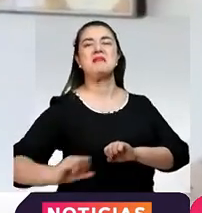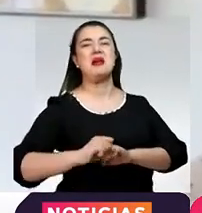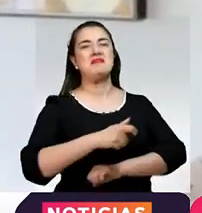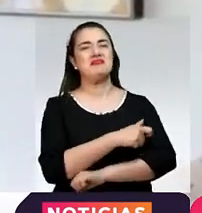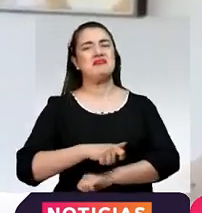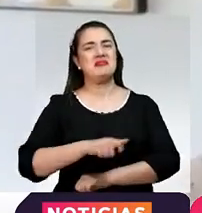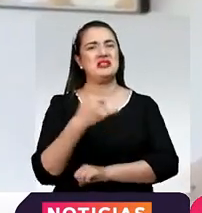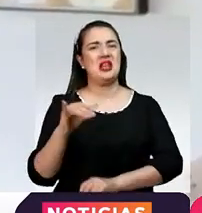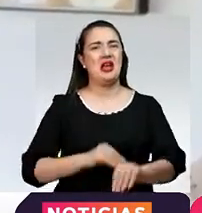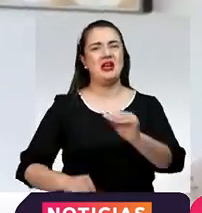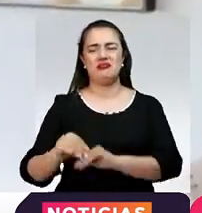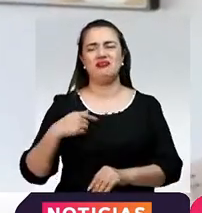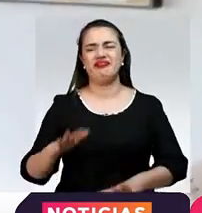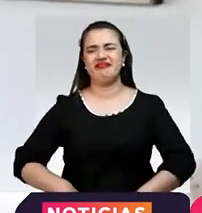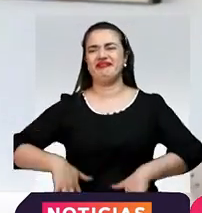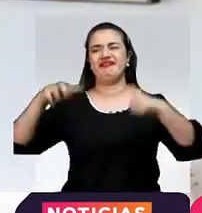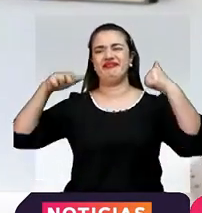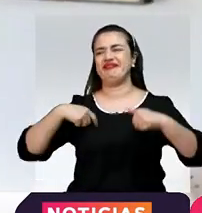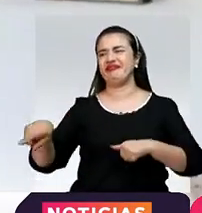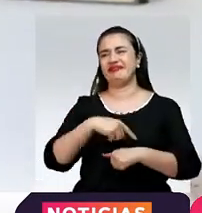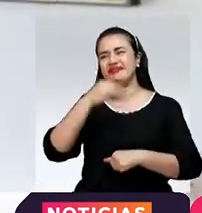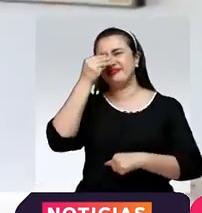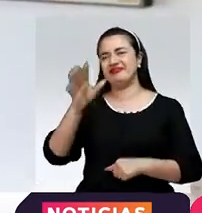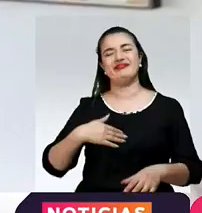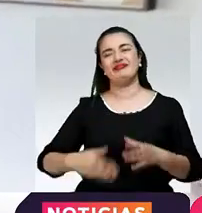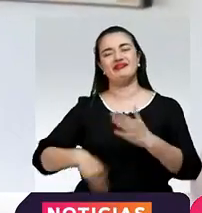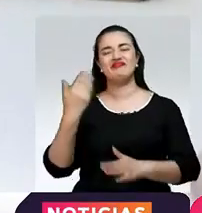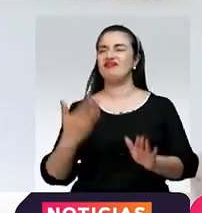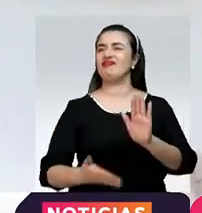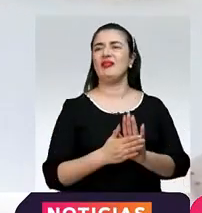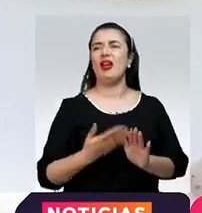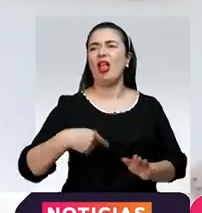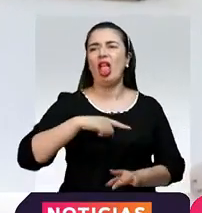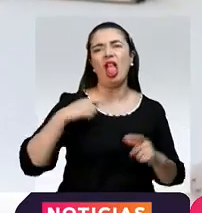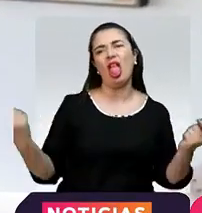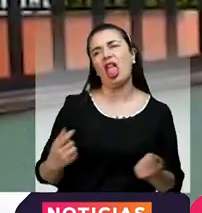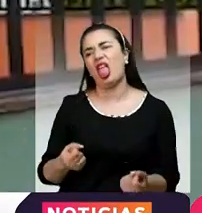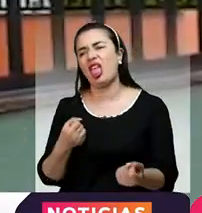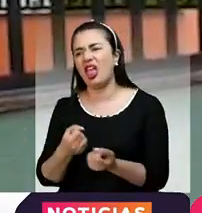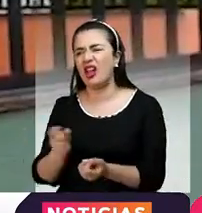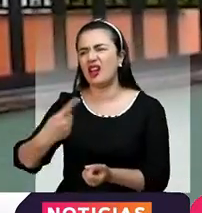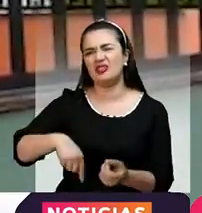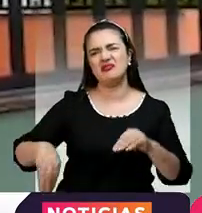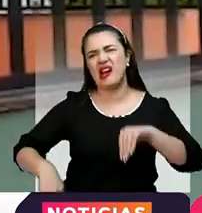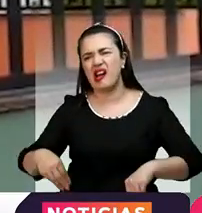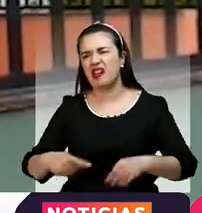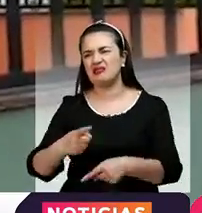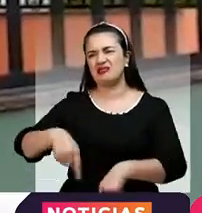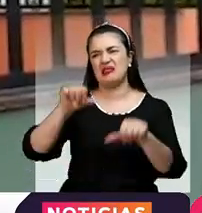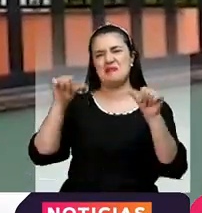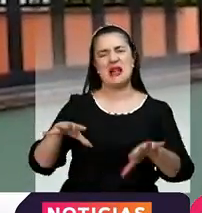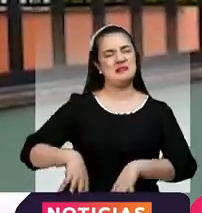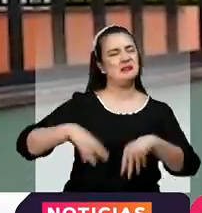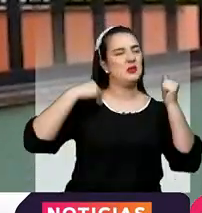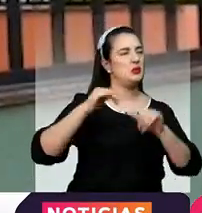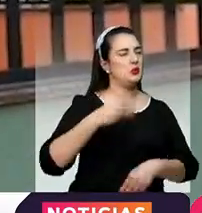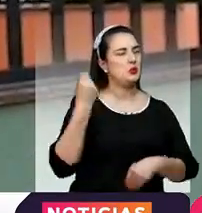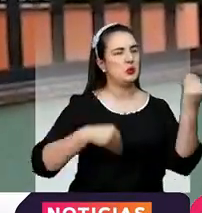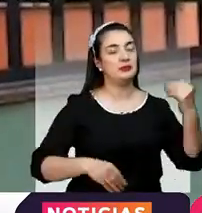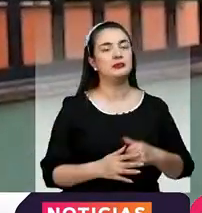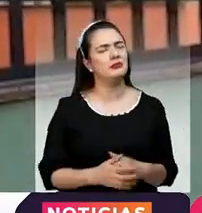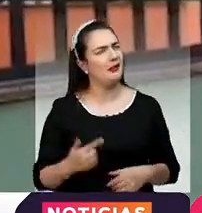Nos retiramos, dejamos esta constancia y no vamos a seguir haciéndole juego a la parafernalia. Yo no puedo entender cómo hay candidatos